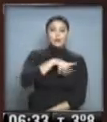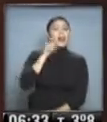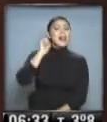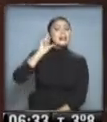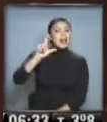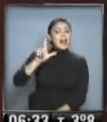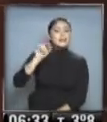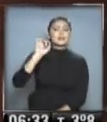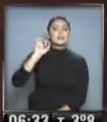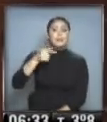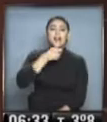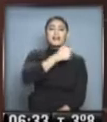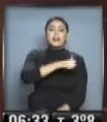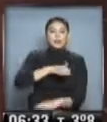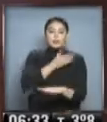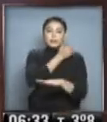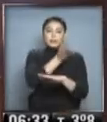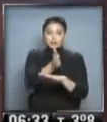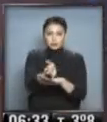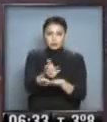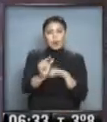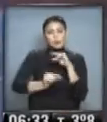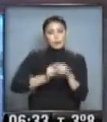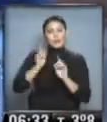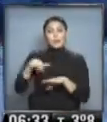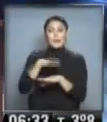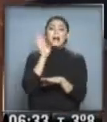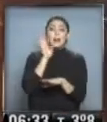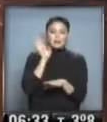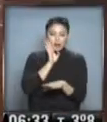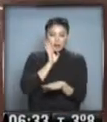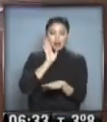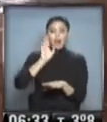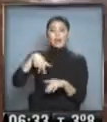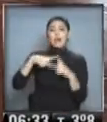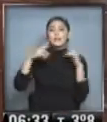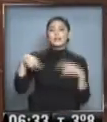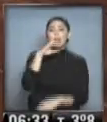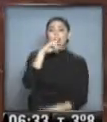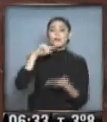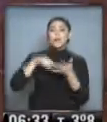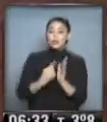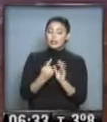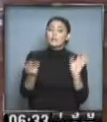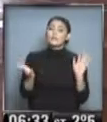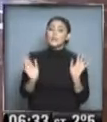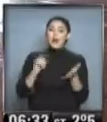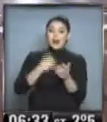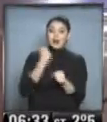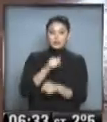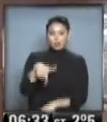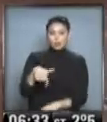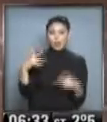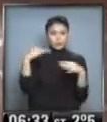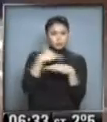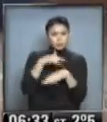Liniers, el traspaso del Riachuelo, lo mismo ocurre también en Panamericana, en la autopista La Plata-Buenos Aires, pero por ahora no se producen demoras